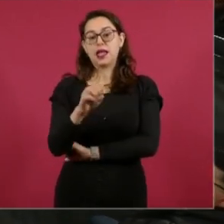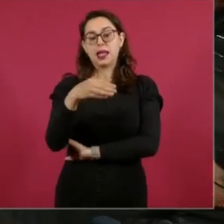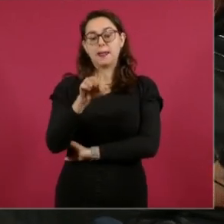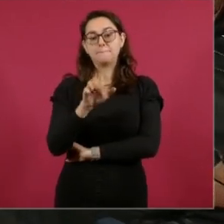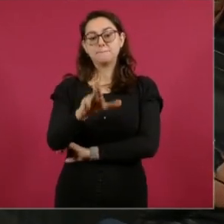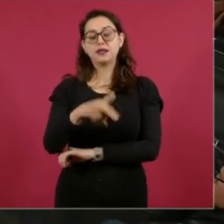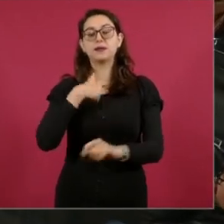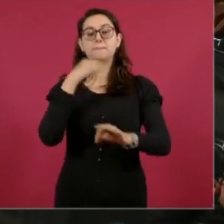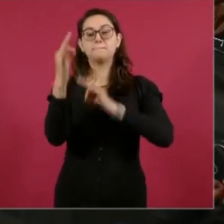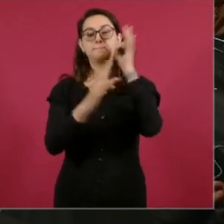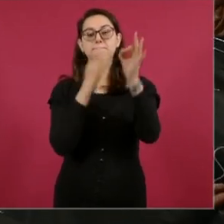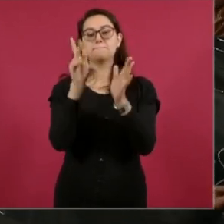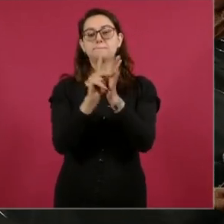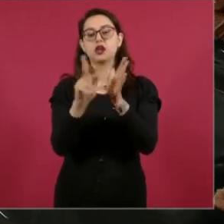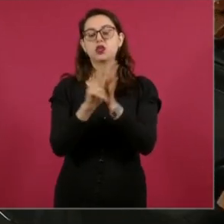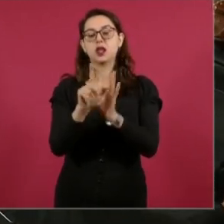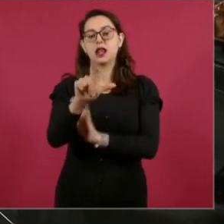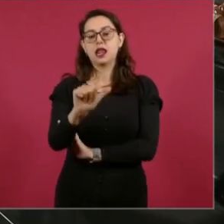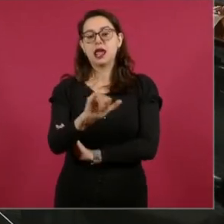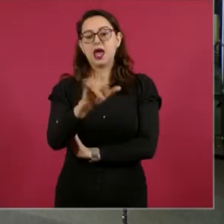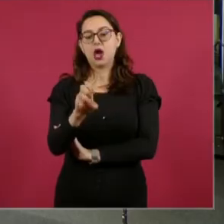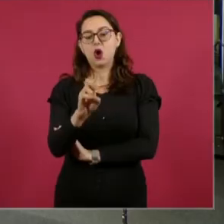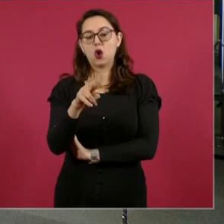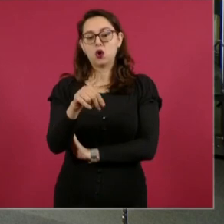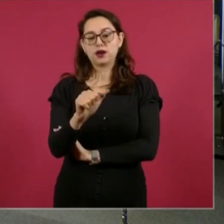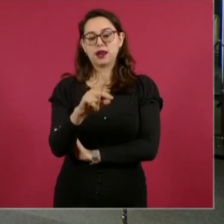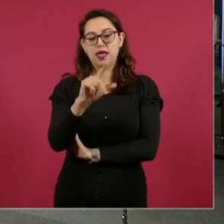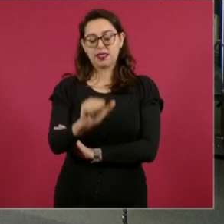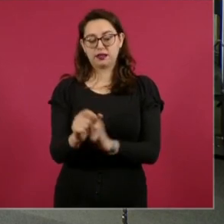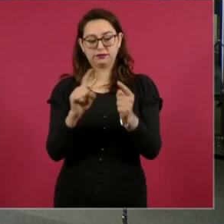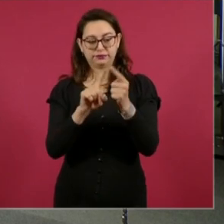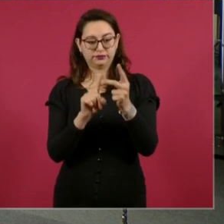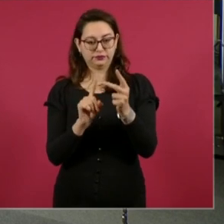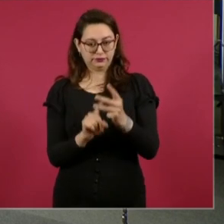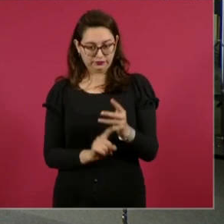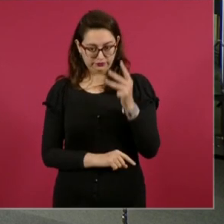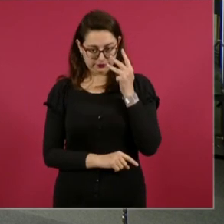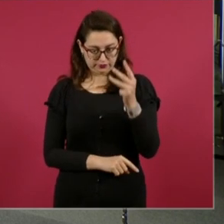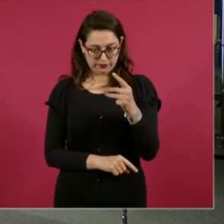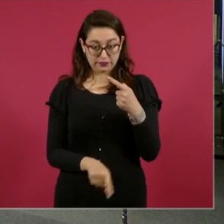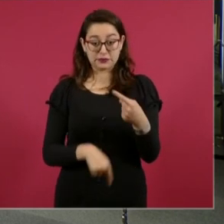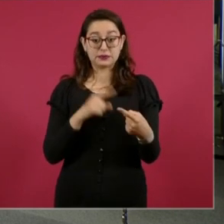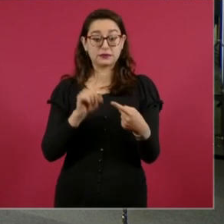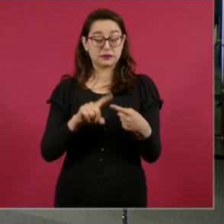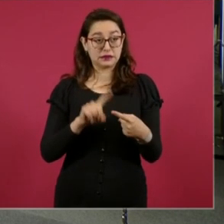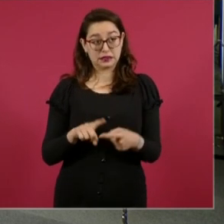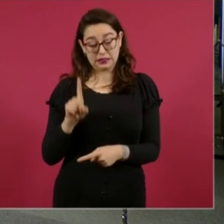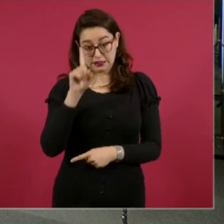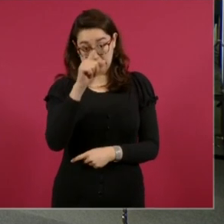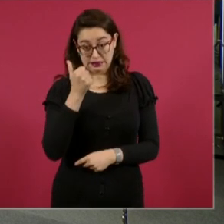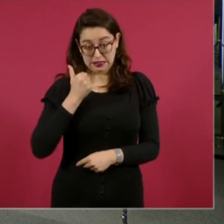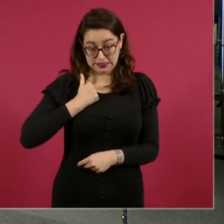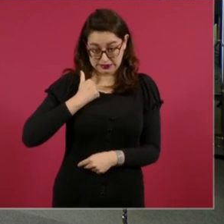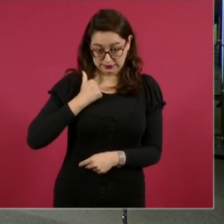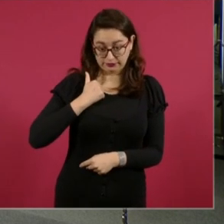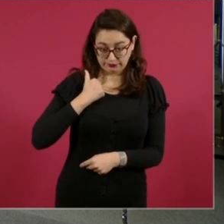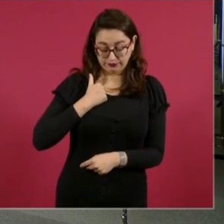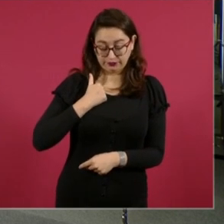Jornada. Para hacerle tres temas. El primero, ha empezado a trascender en Canadá. De hecho, hubo unas declaraciones del primer ministro